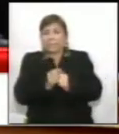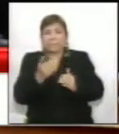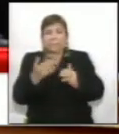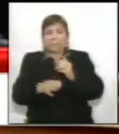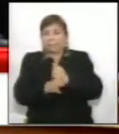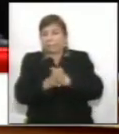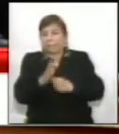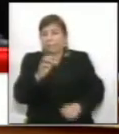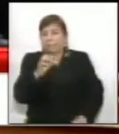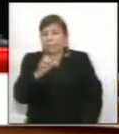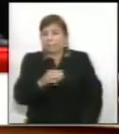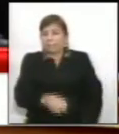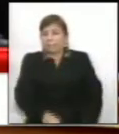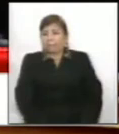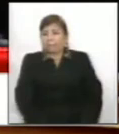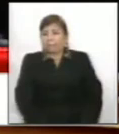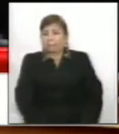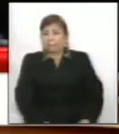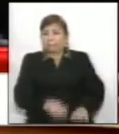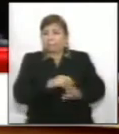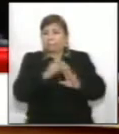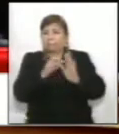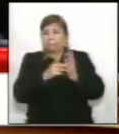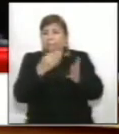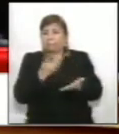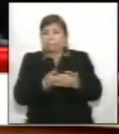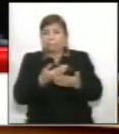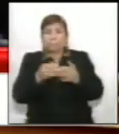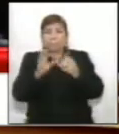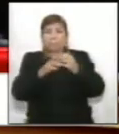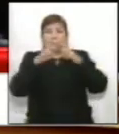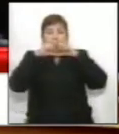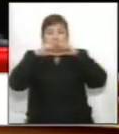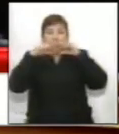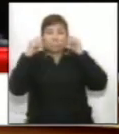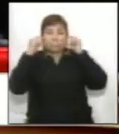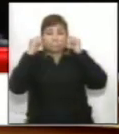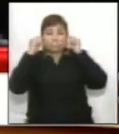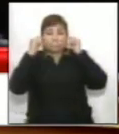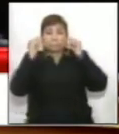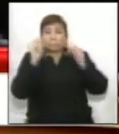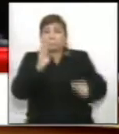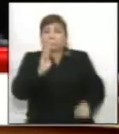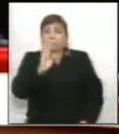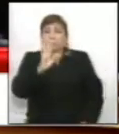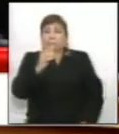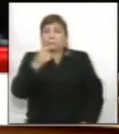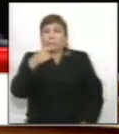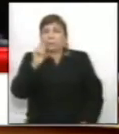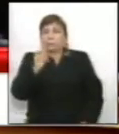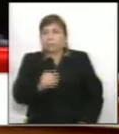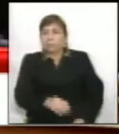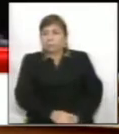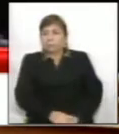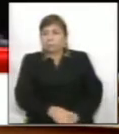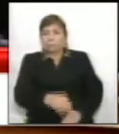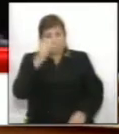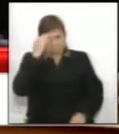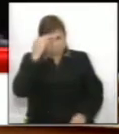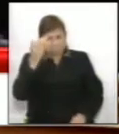FREPAP. Se ha programado la compra de protectores faciales por 45 millones.